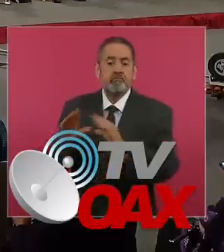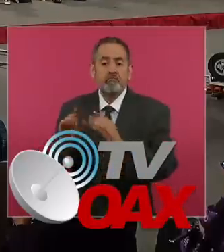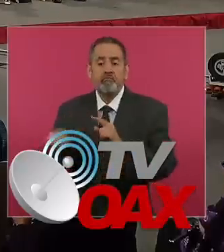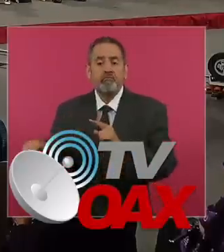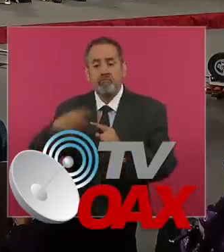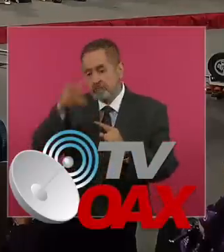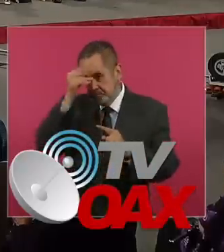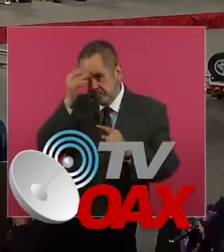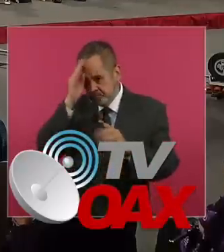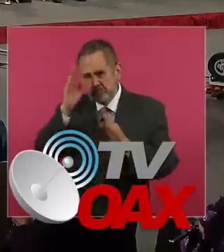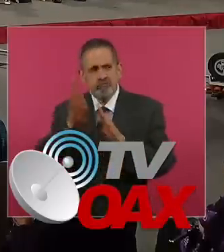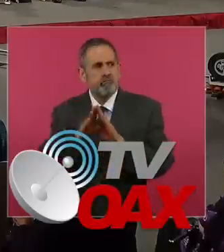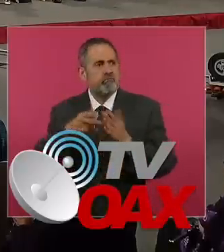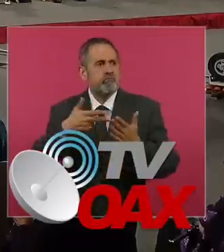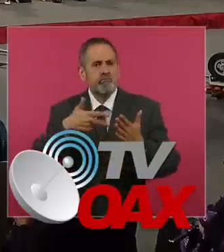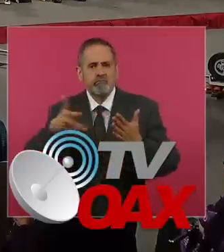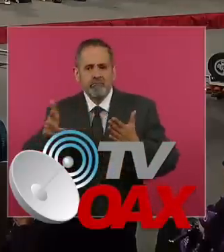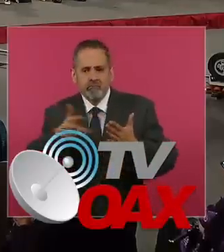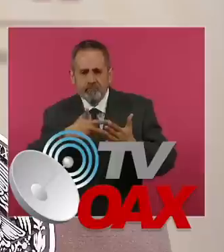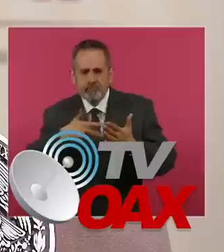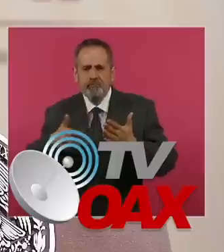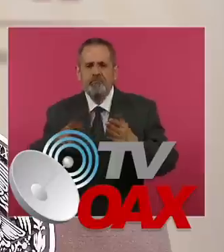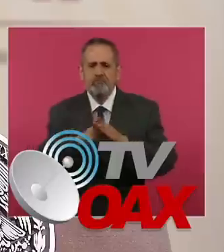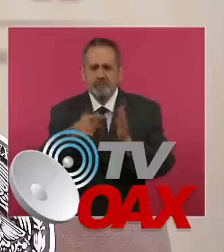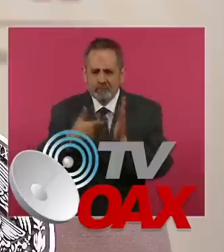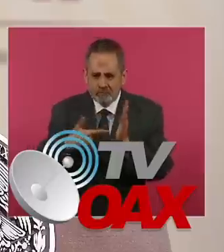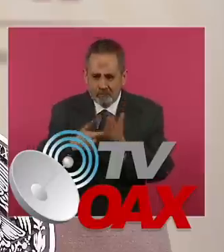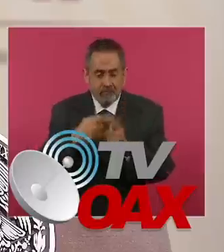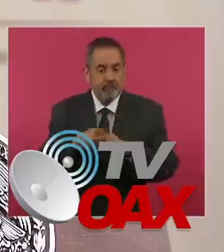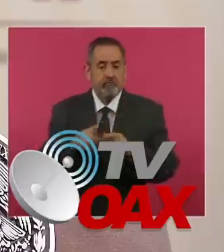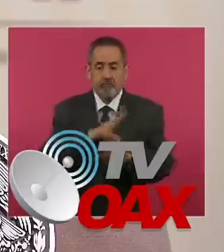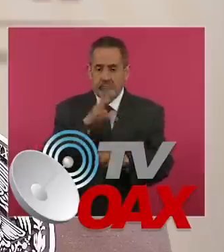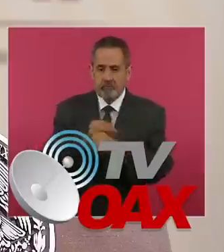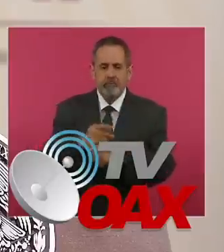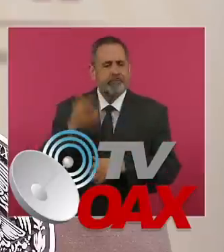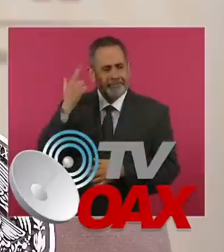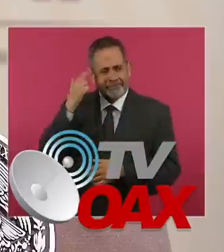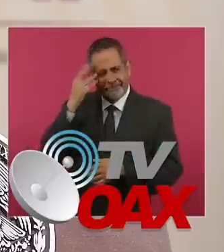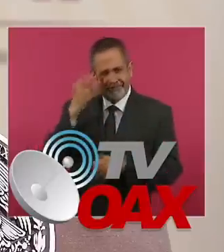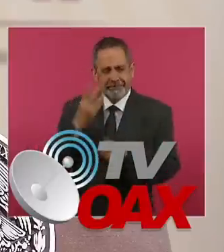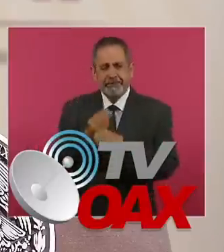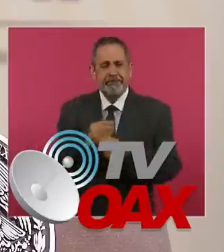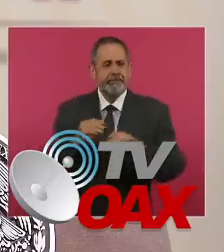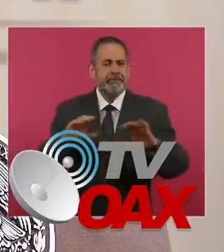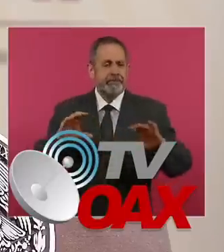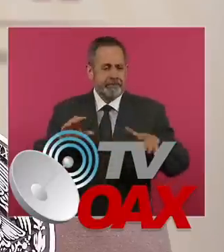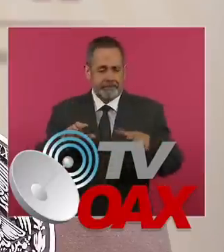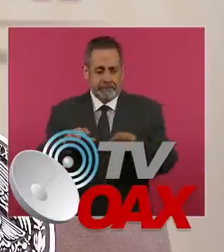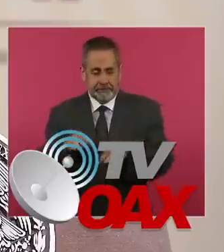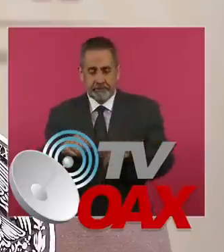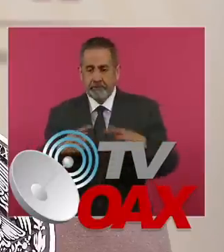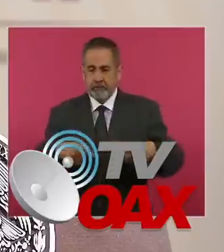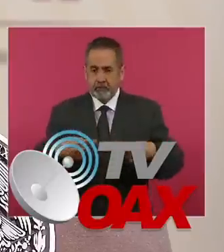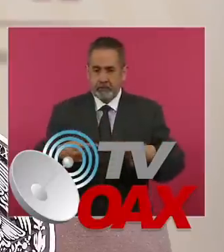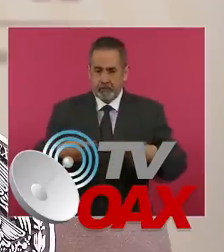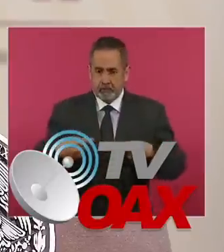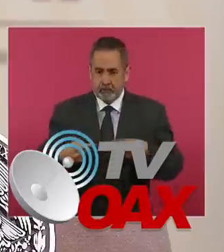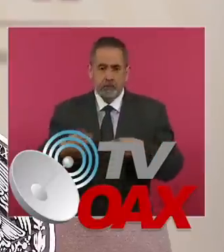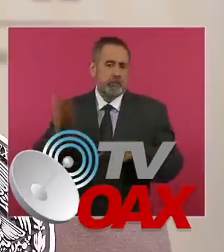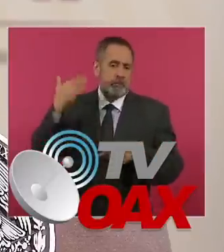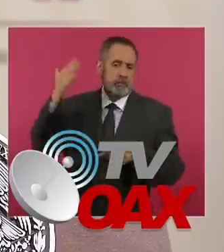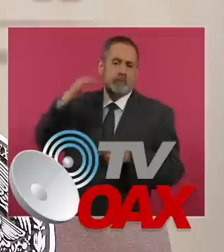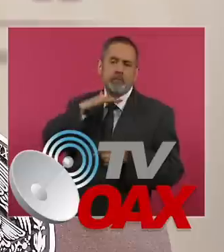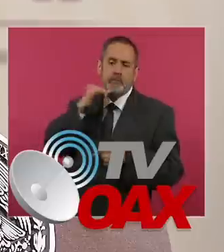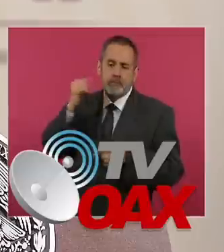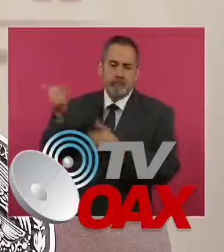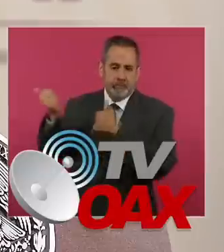pintura. En cuanto al ensamble, se ensamble a la cabina y el bogui, el bogui ya lo habíamos comentado, es un bogui que originalmente se fabricaba en Alemania y que lo que hemos